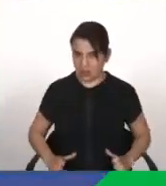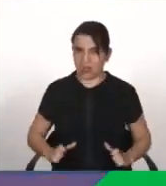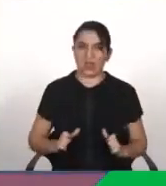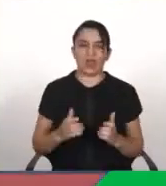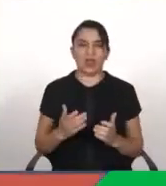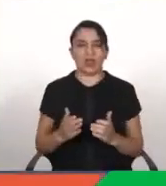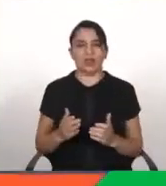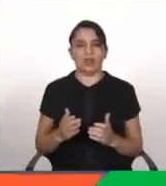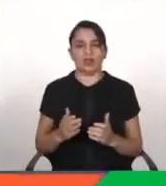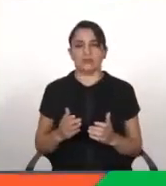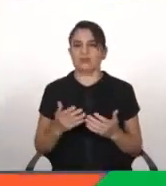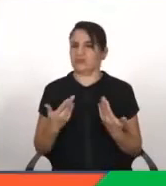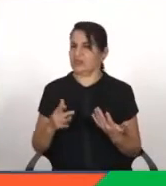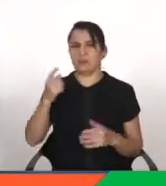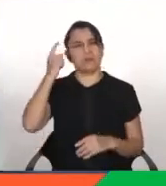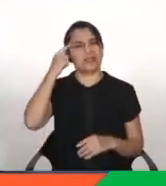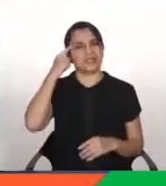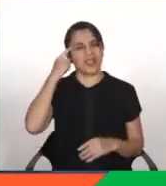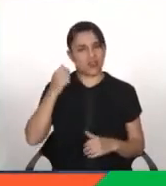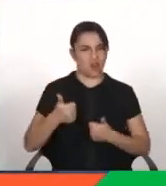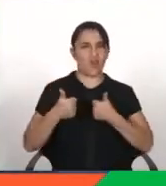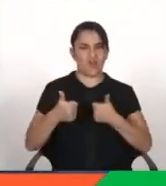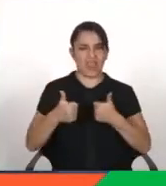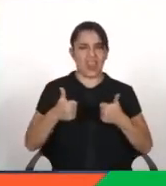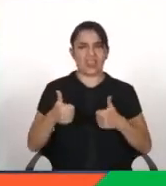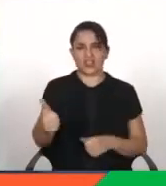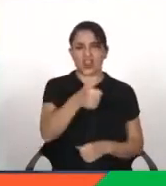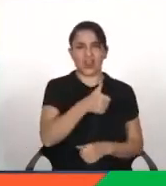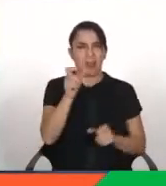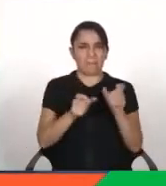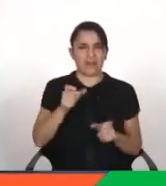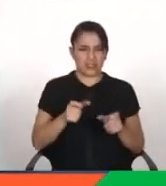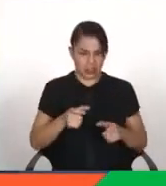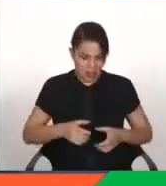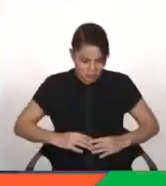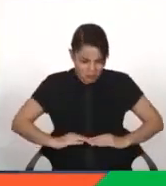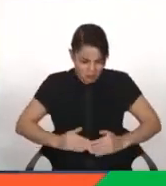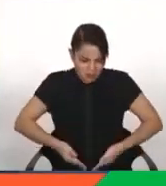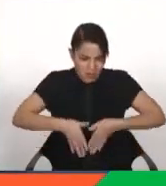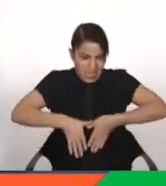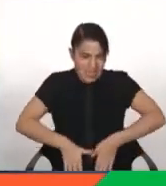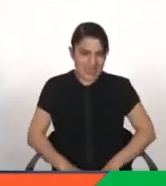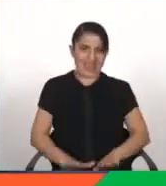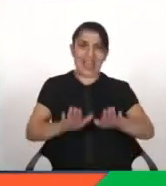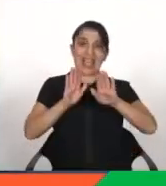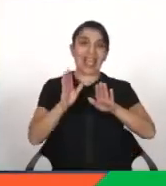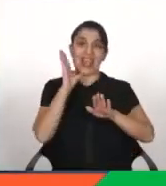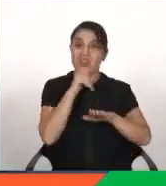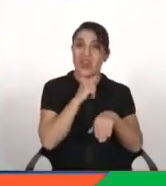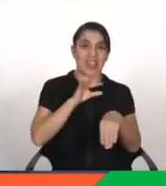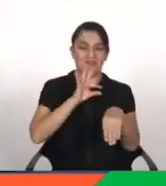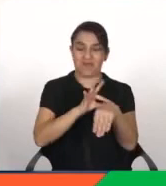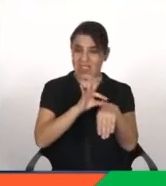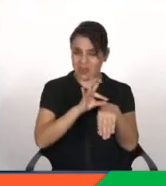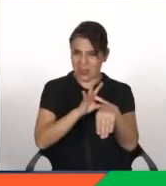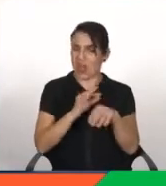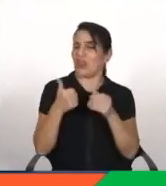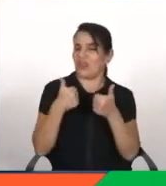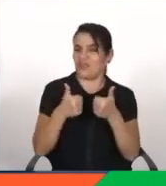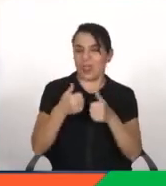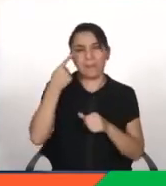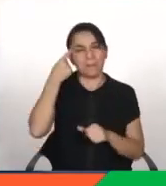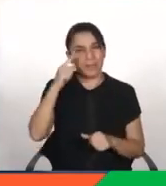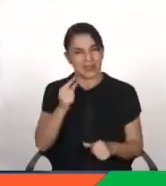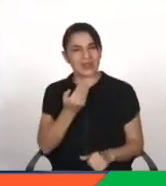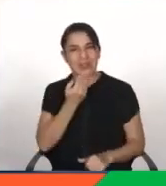nazca sin enfermedades y que llegue un momento en el que pues, la gente no tenga que sufrir. Esto evidentemente es indiscutible, pero claro, también